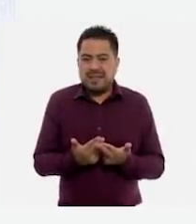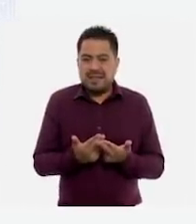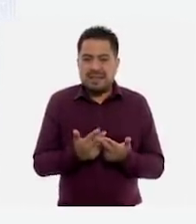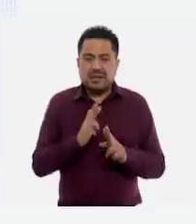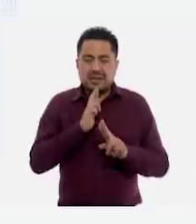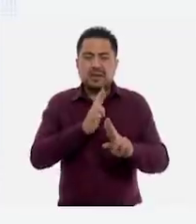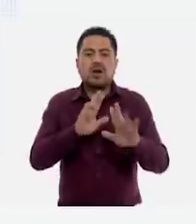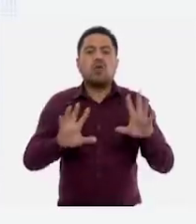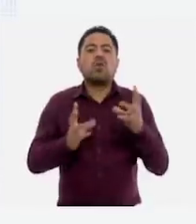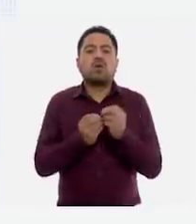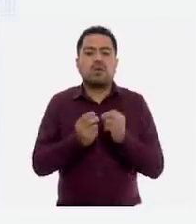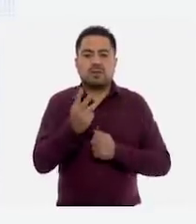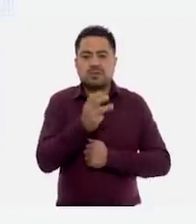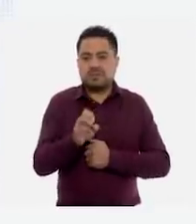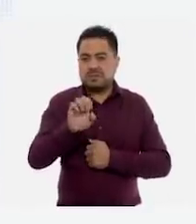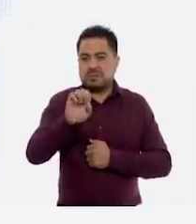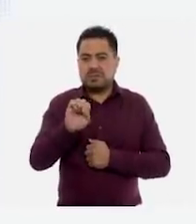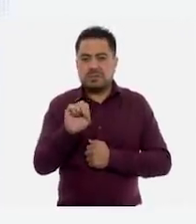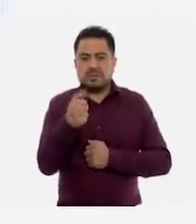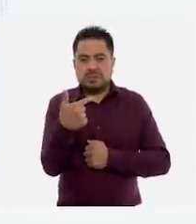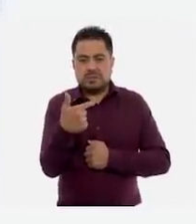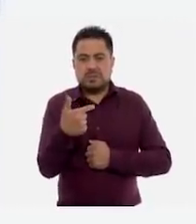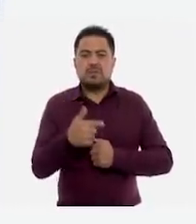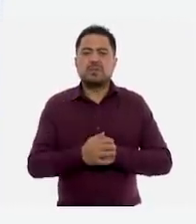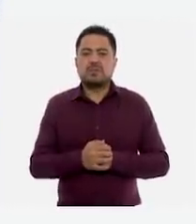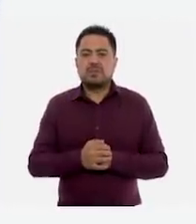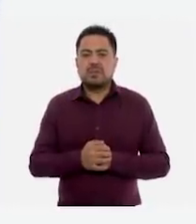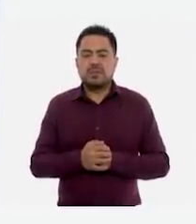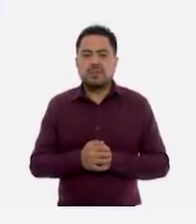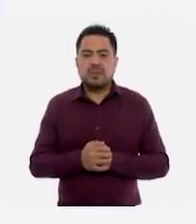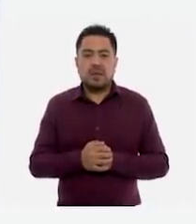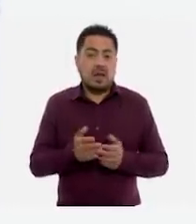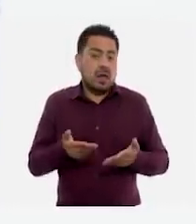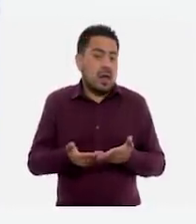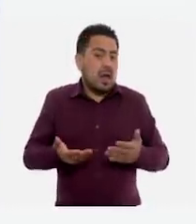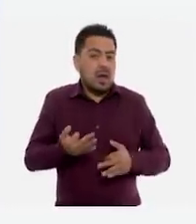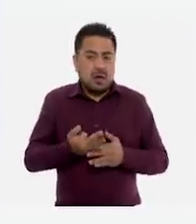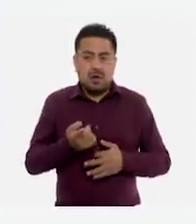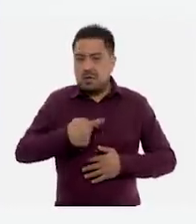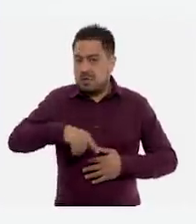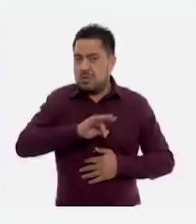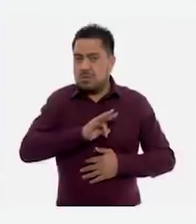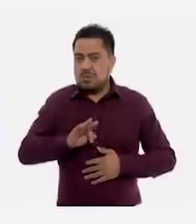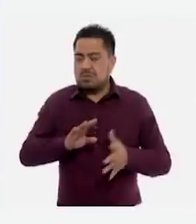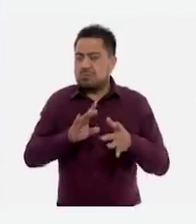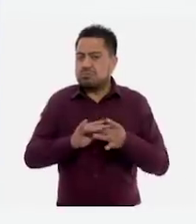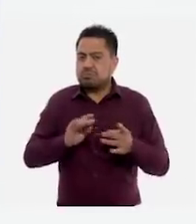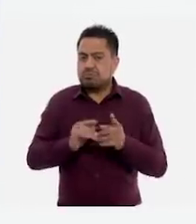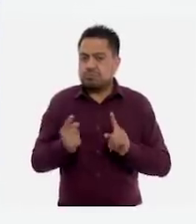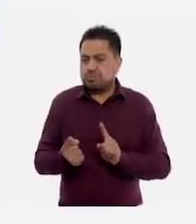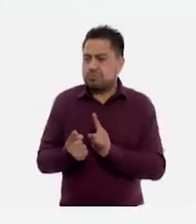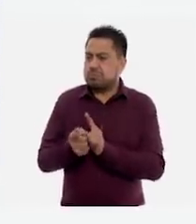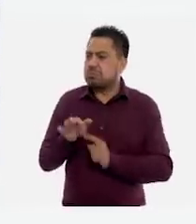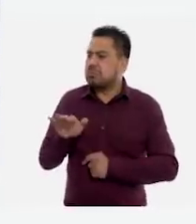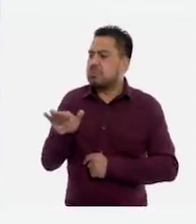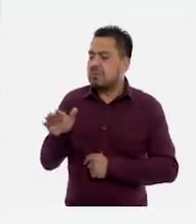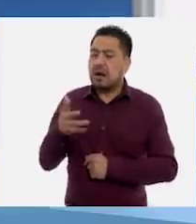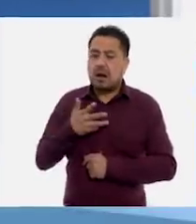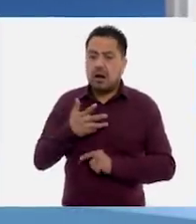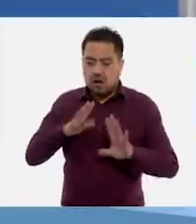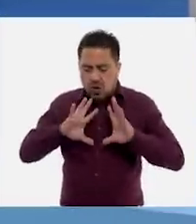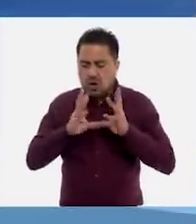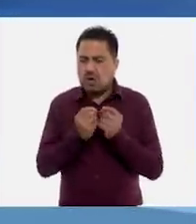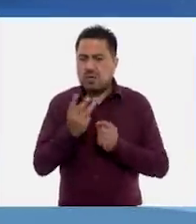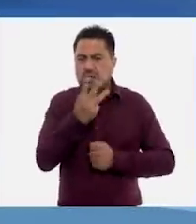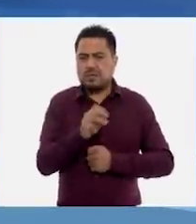el resultado es 367. Ahora podemos decirle a Rodolfo que tenía